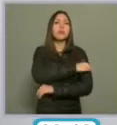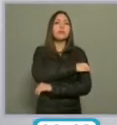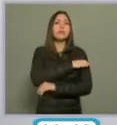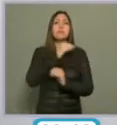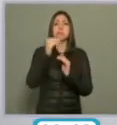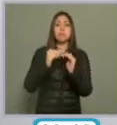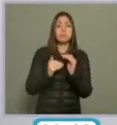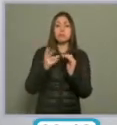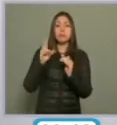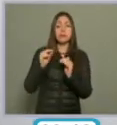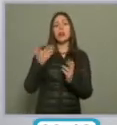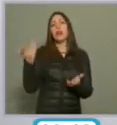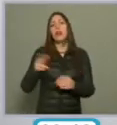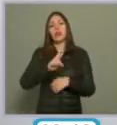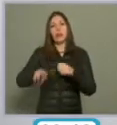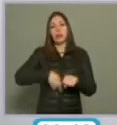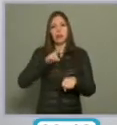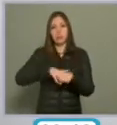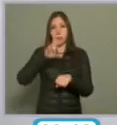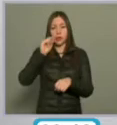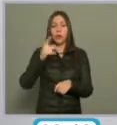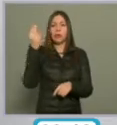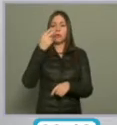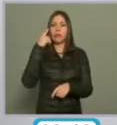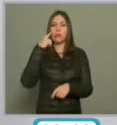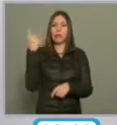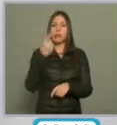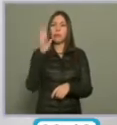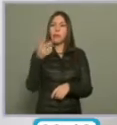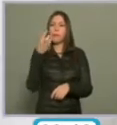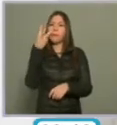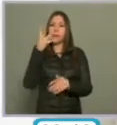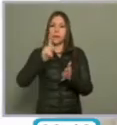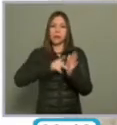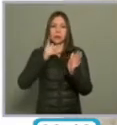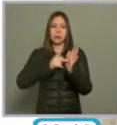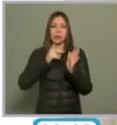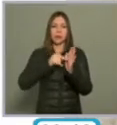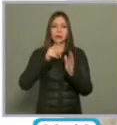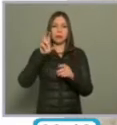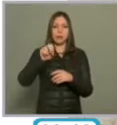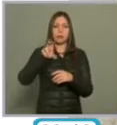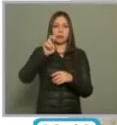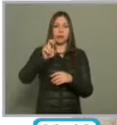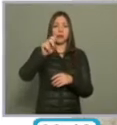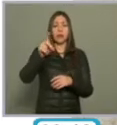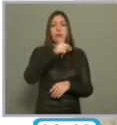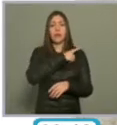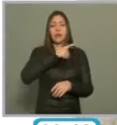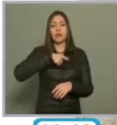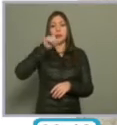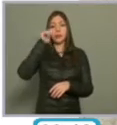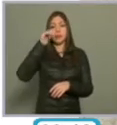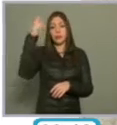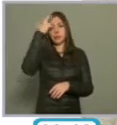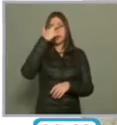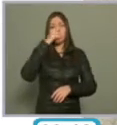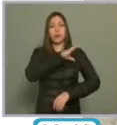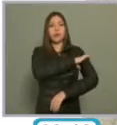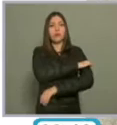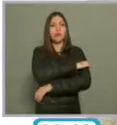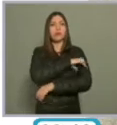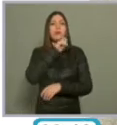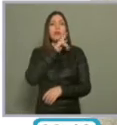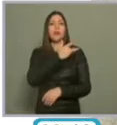sistólica. ¿Qué quiere decir sistólica? Que es la presión que se ejerce en el momento que se contrae el ventrículo izquierdo, que es como la bomba del